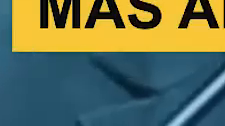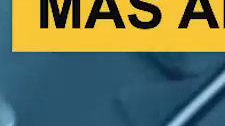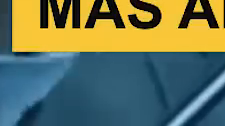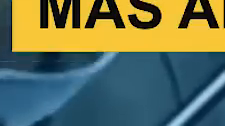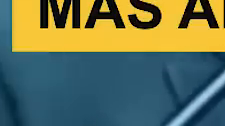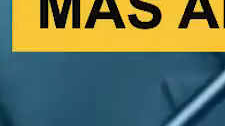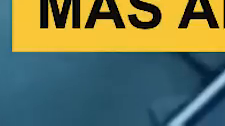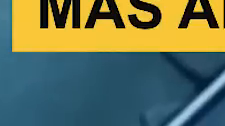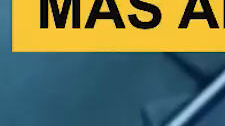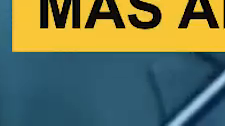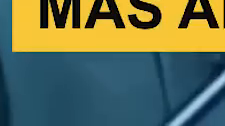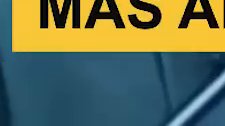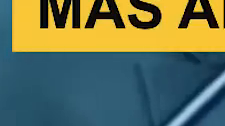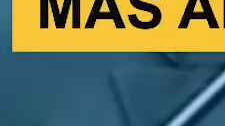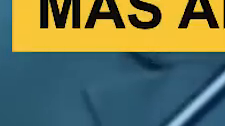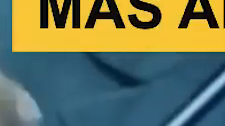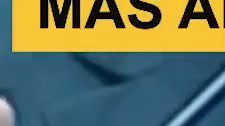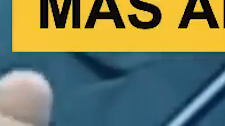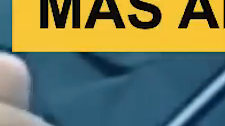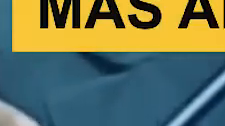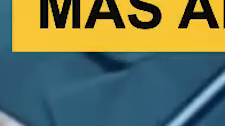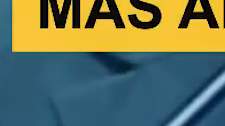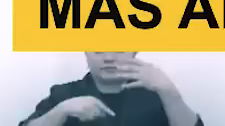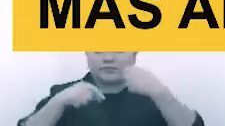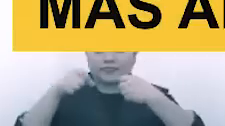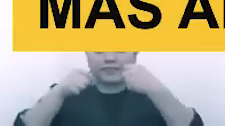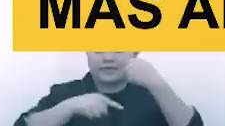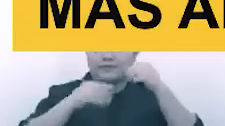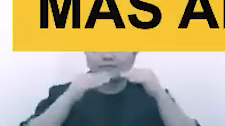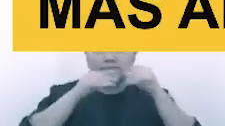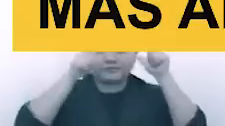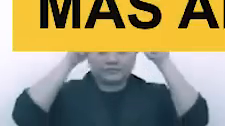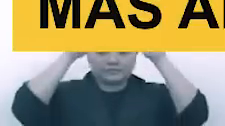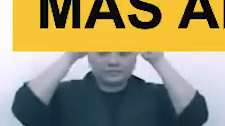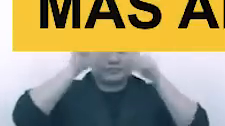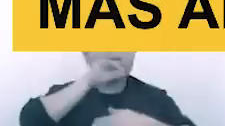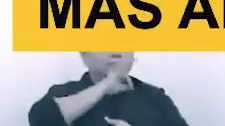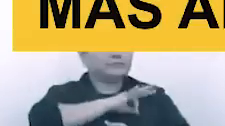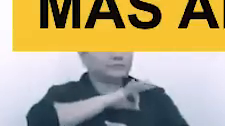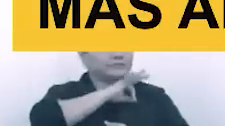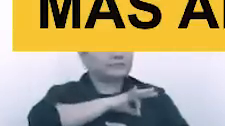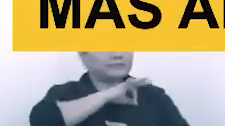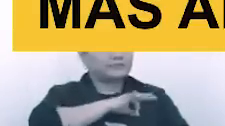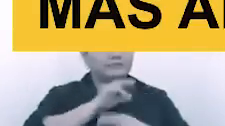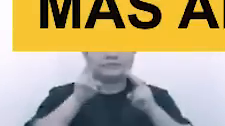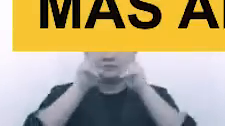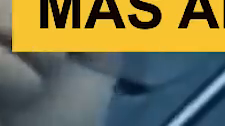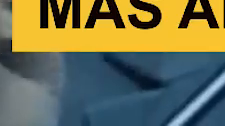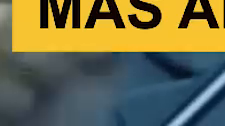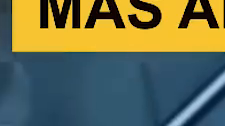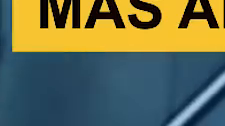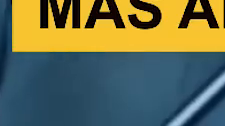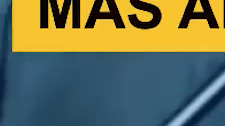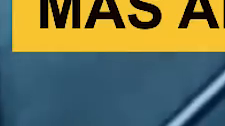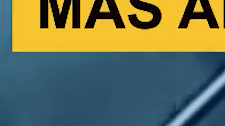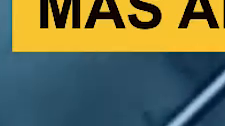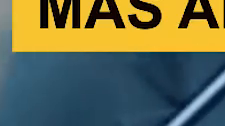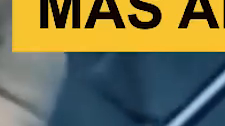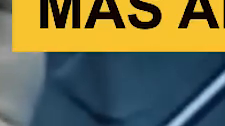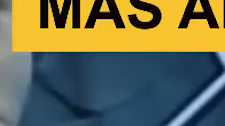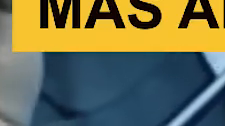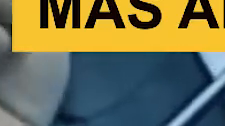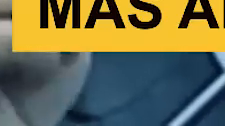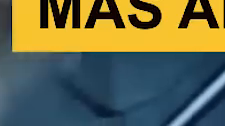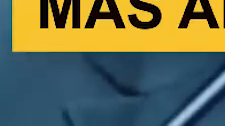en temas de seguridad, también el sector agropecuario está siendo beneficiado en materia de seguridad. Que había sectores que eran